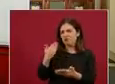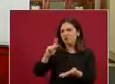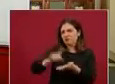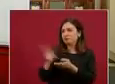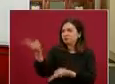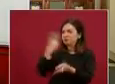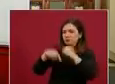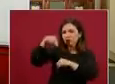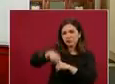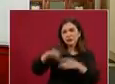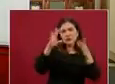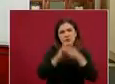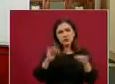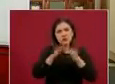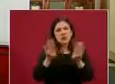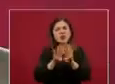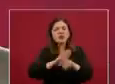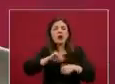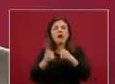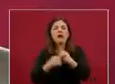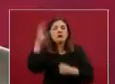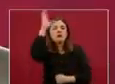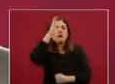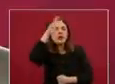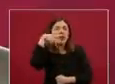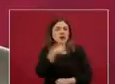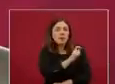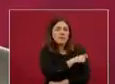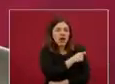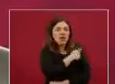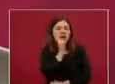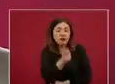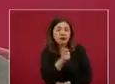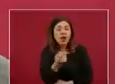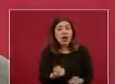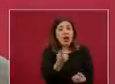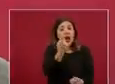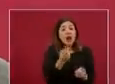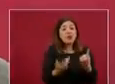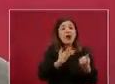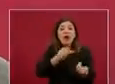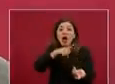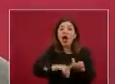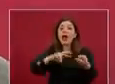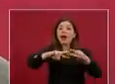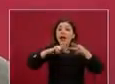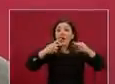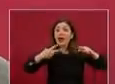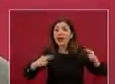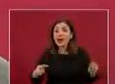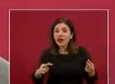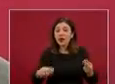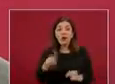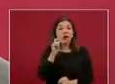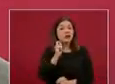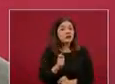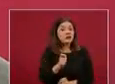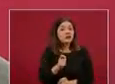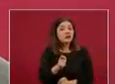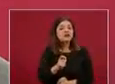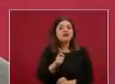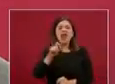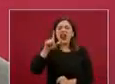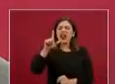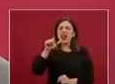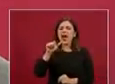explicarnos la ciencia detrás de las vacunas, algunas están hechas de material genético y son muy lábiles